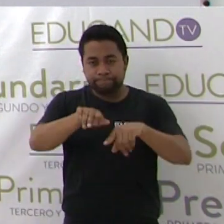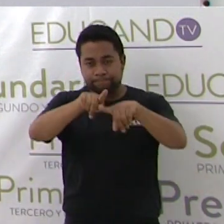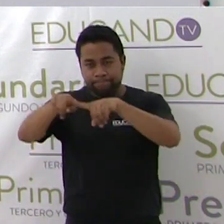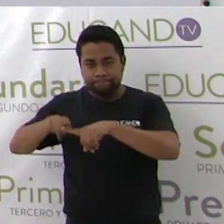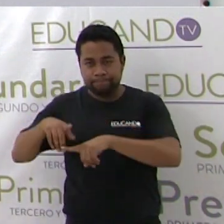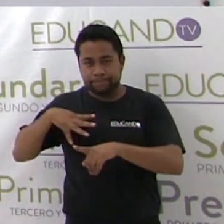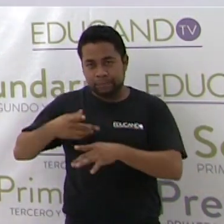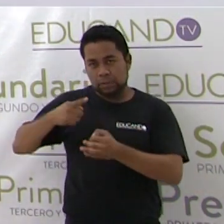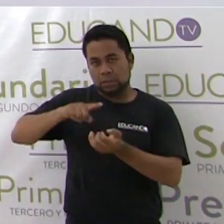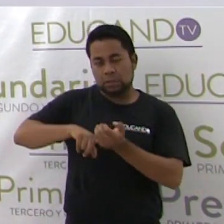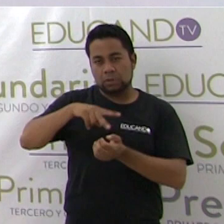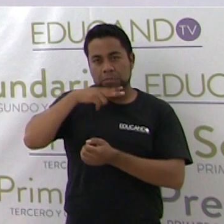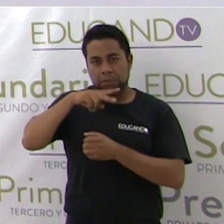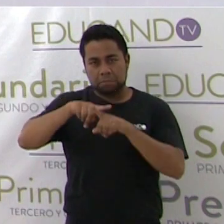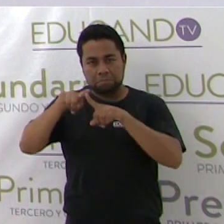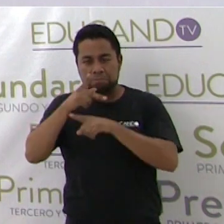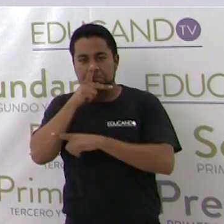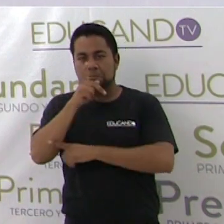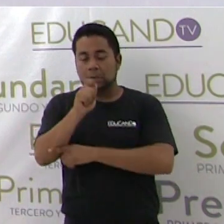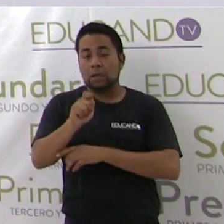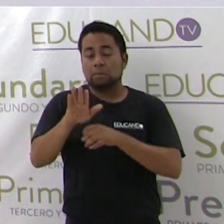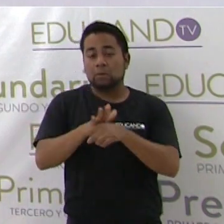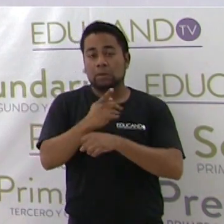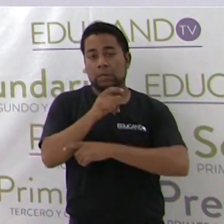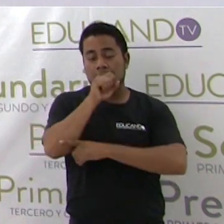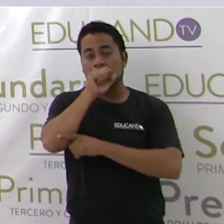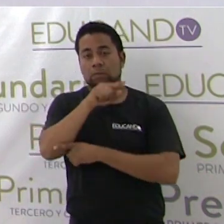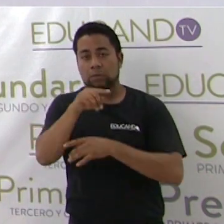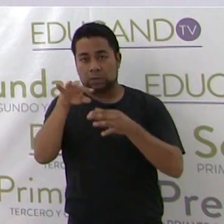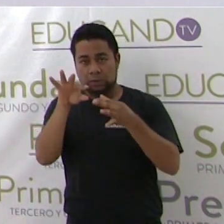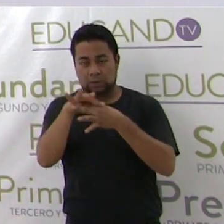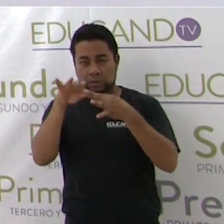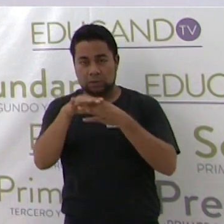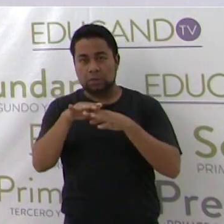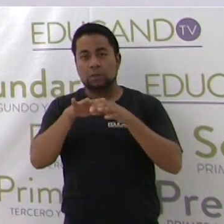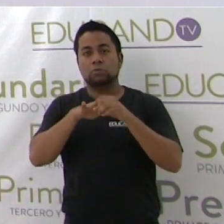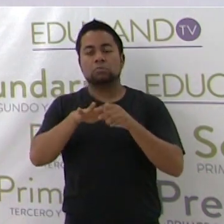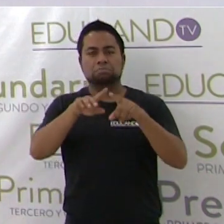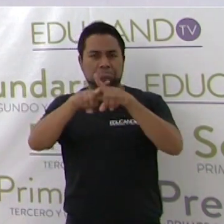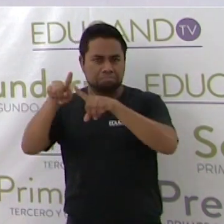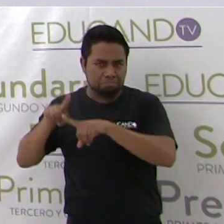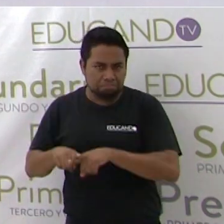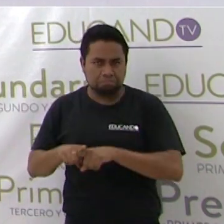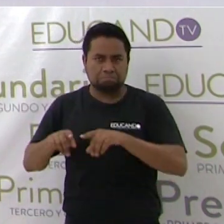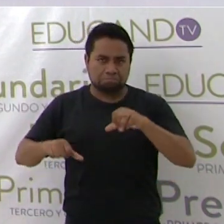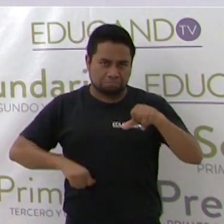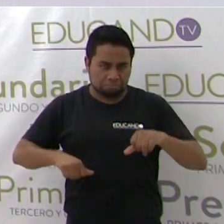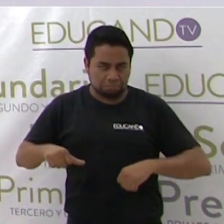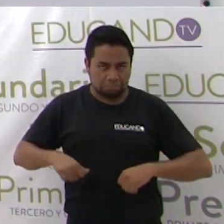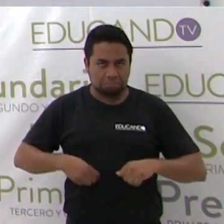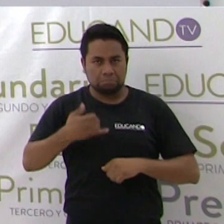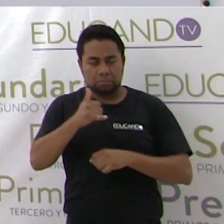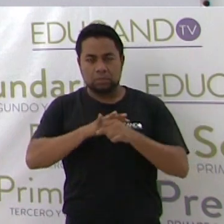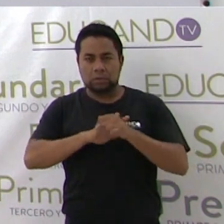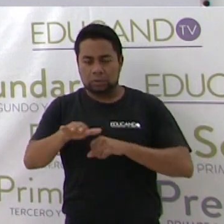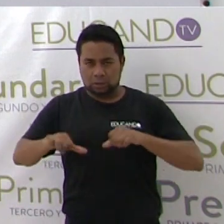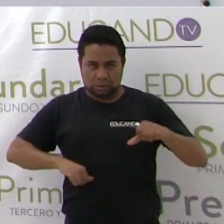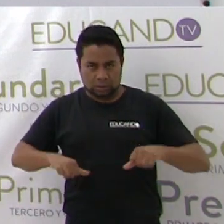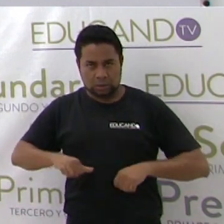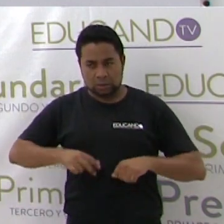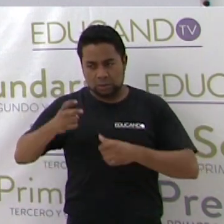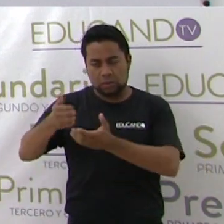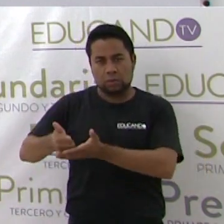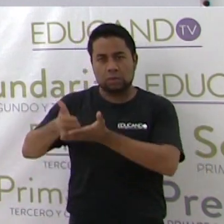estas conjugaciones, porque también vamos a hablar de acciones, ¿bien? Y esas acciones nos van